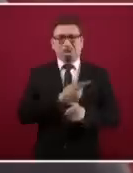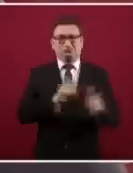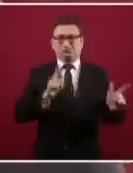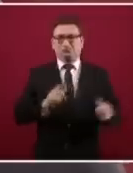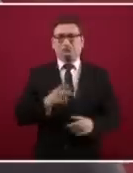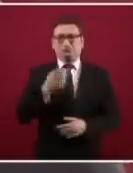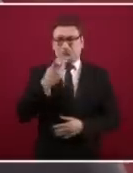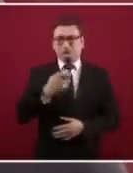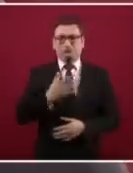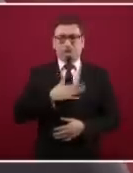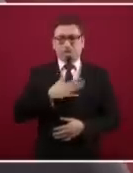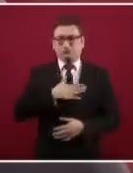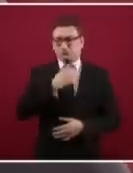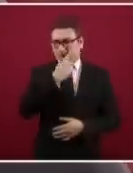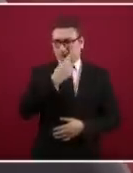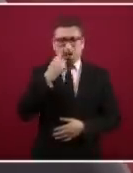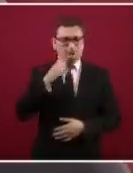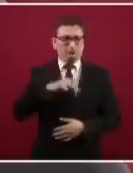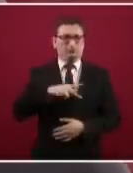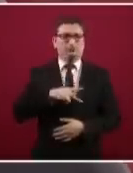Ese es mi punto de vista